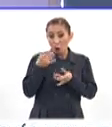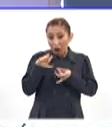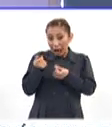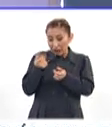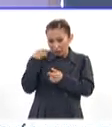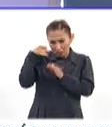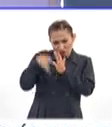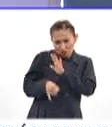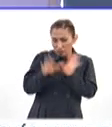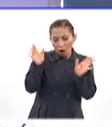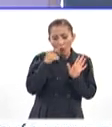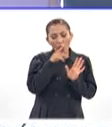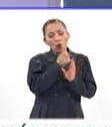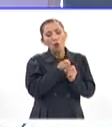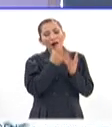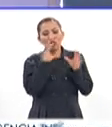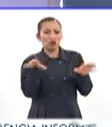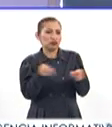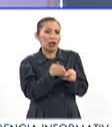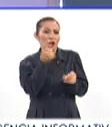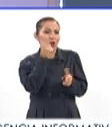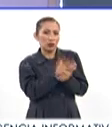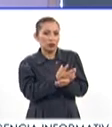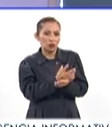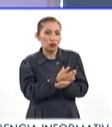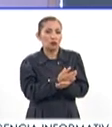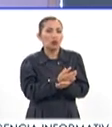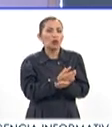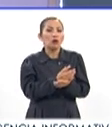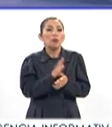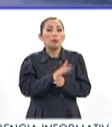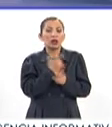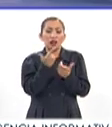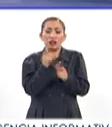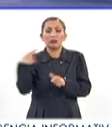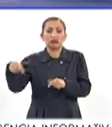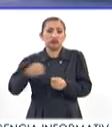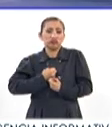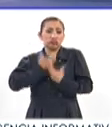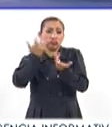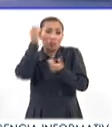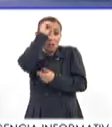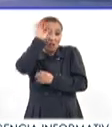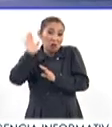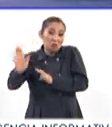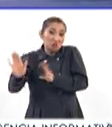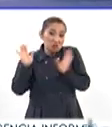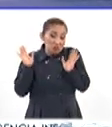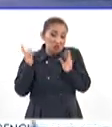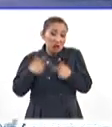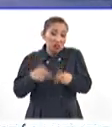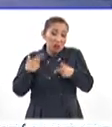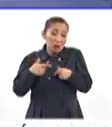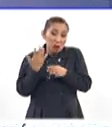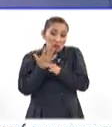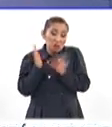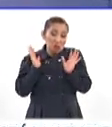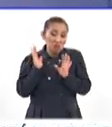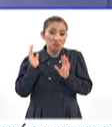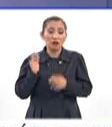cualitativa, porque me parece que es una libertad de expresión, es una manifestación